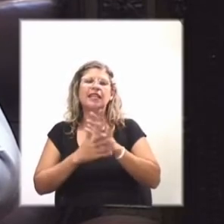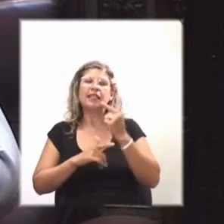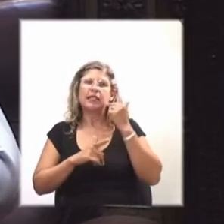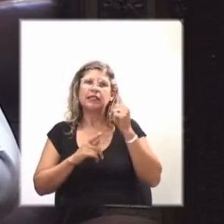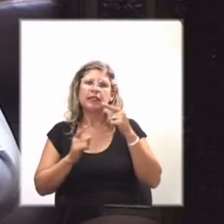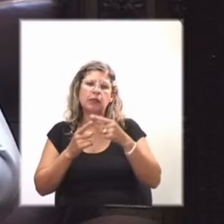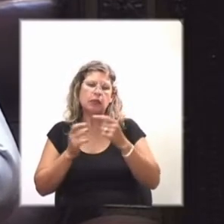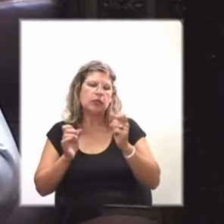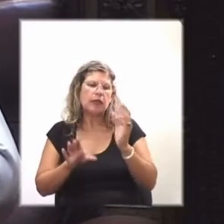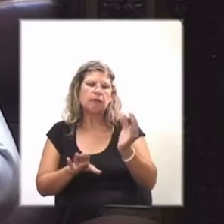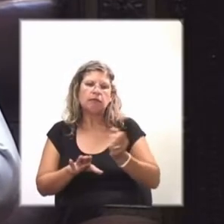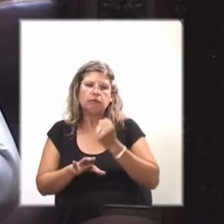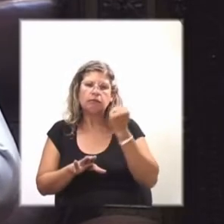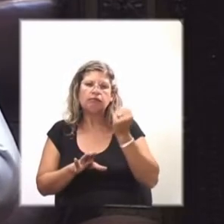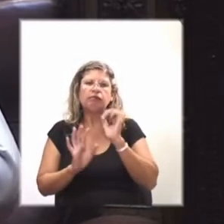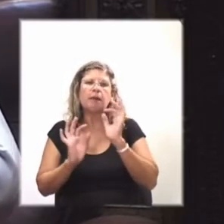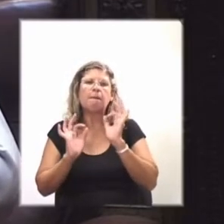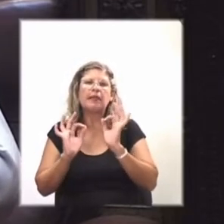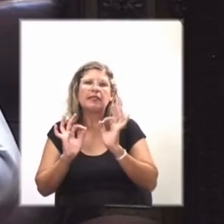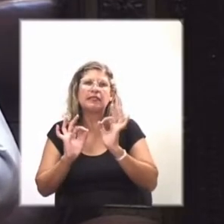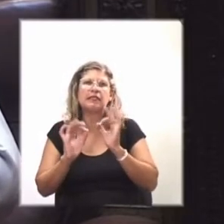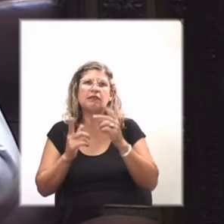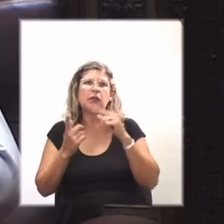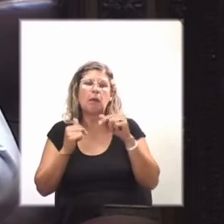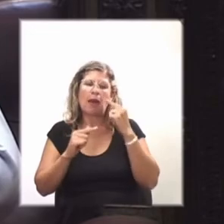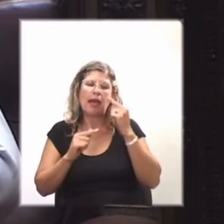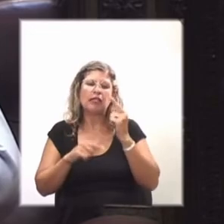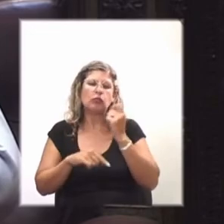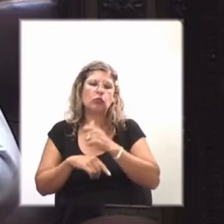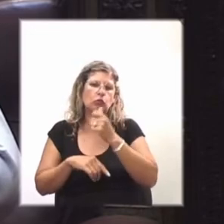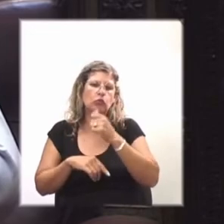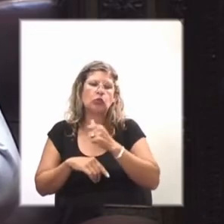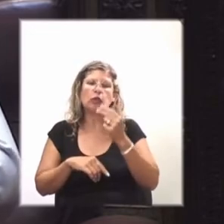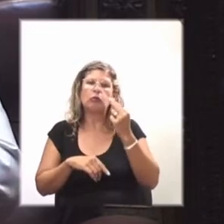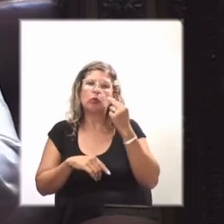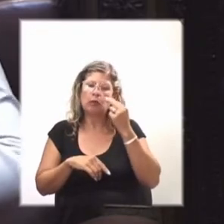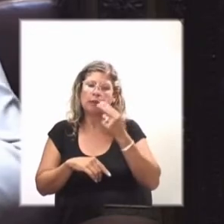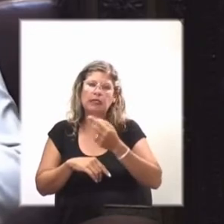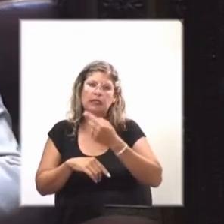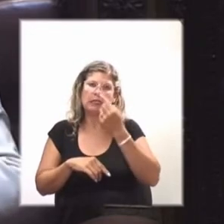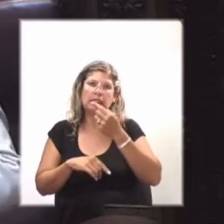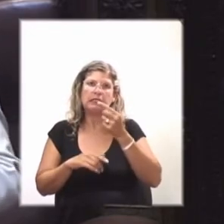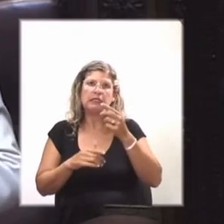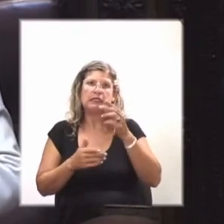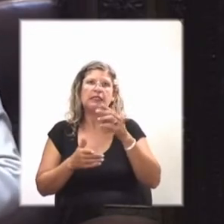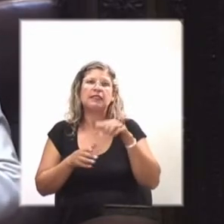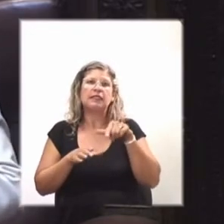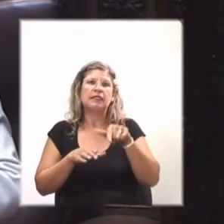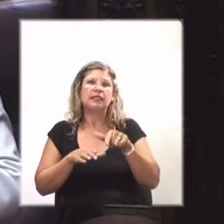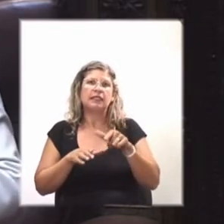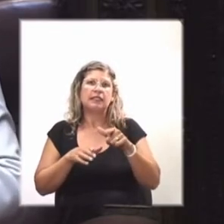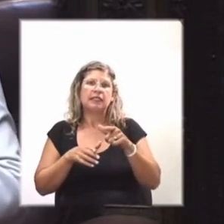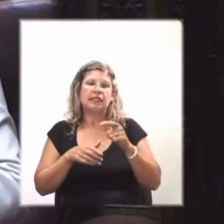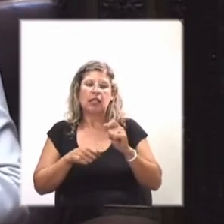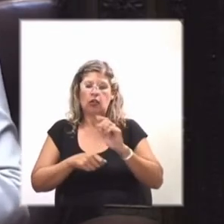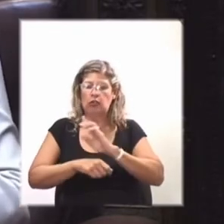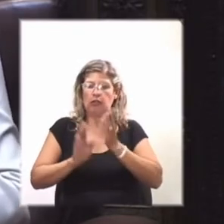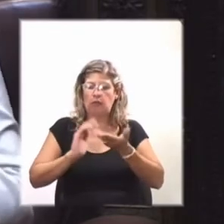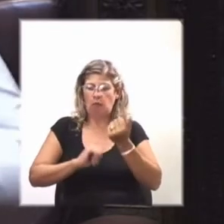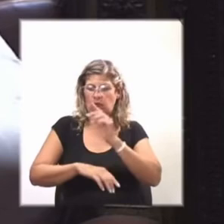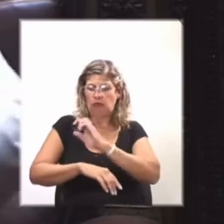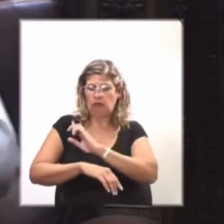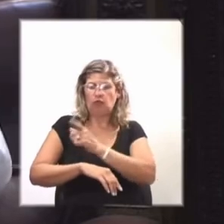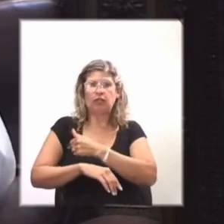instrumento específico para laudar conflictos de intereses de los sectores dominantes de nuestra